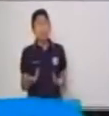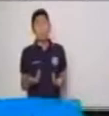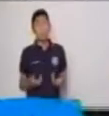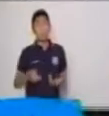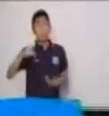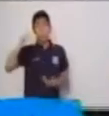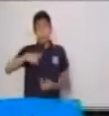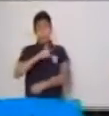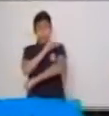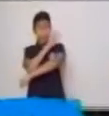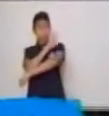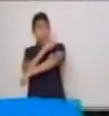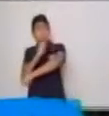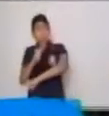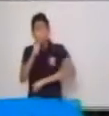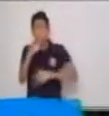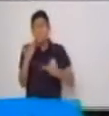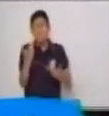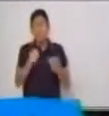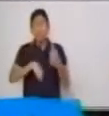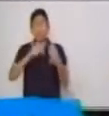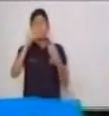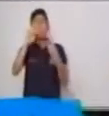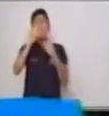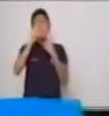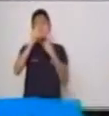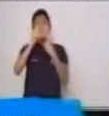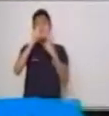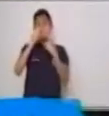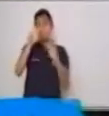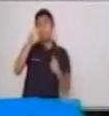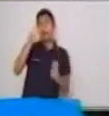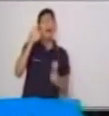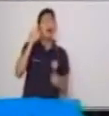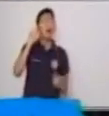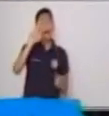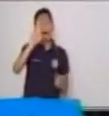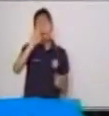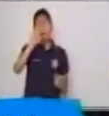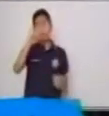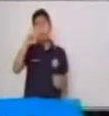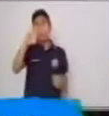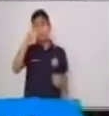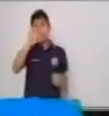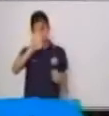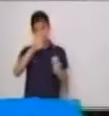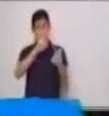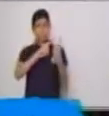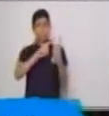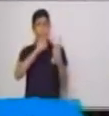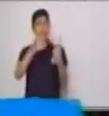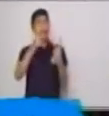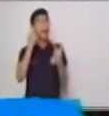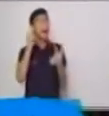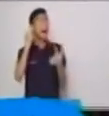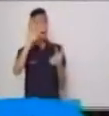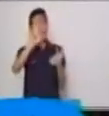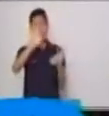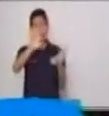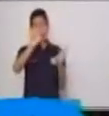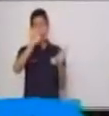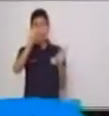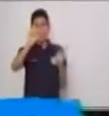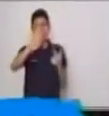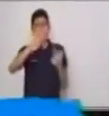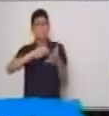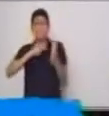En el cuento escucharon la palabra agrupar y la palabra agregar. Se dieron cuenta que poco a